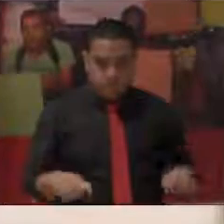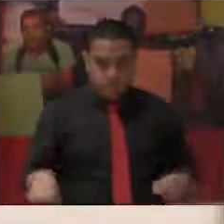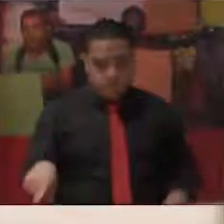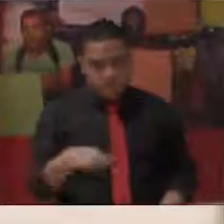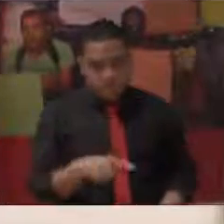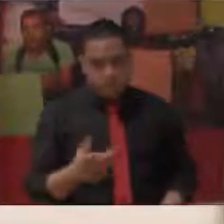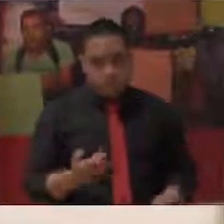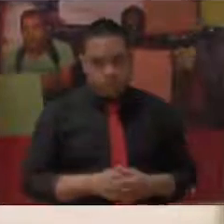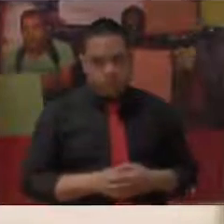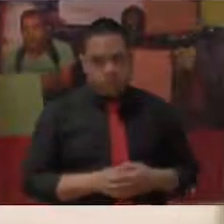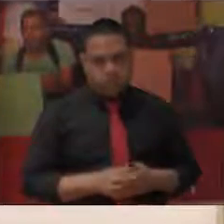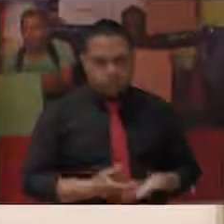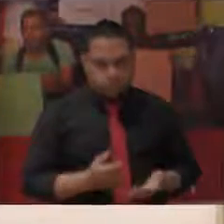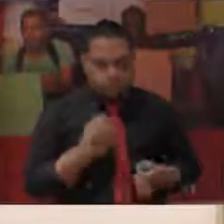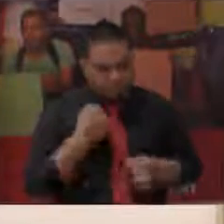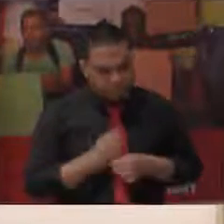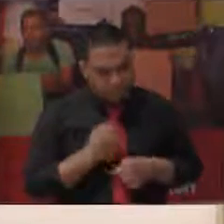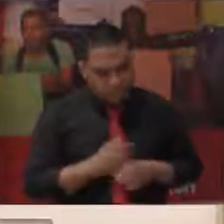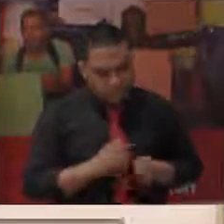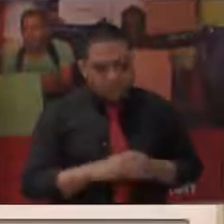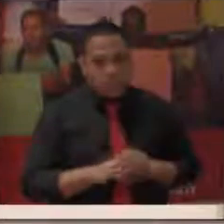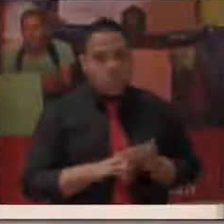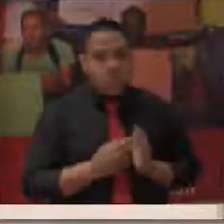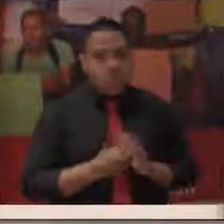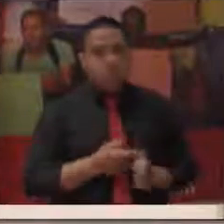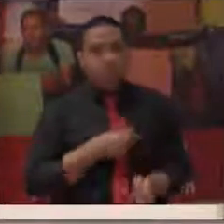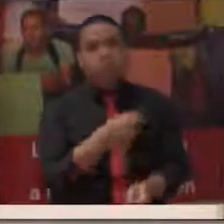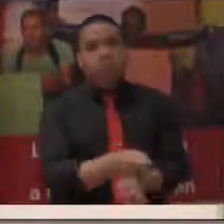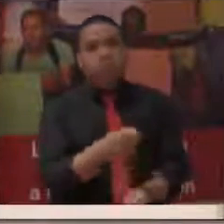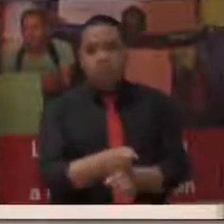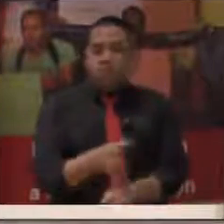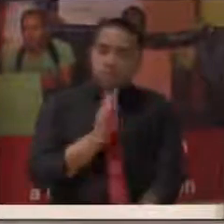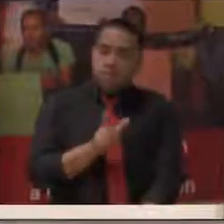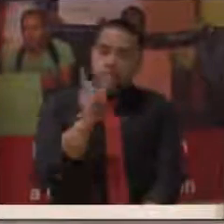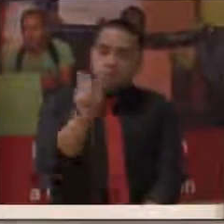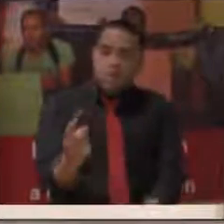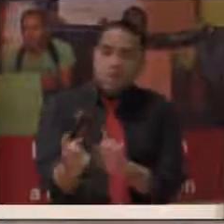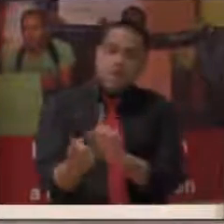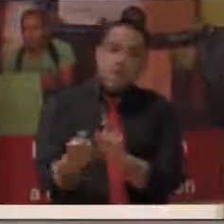trabajo mucho más amplio que solo trabajar directamente con los excombatientes.